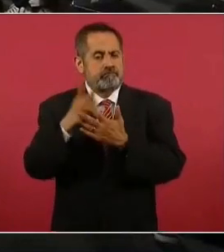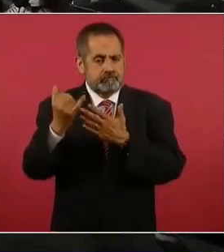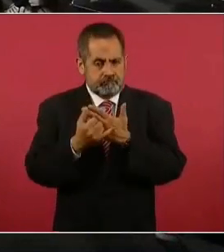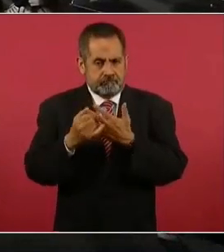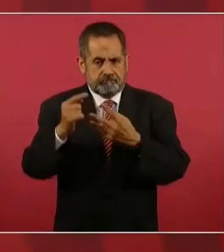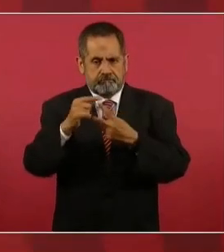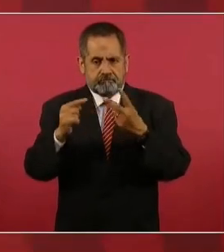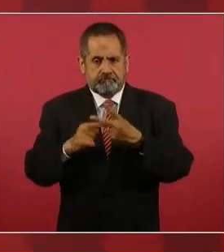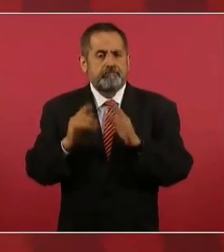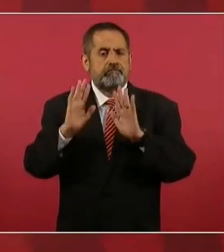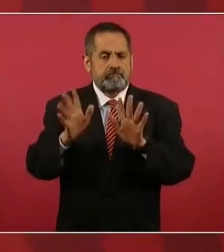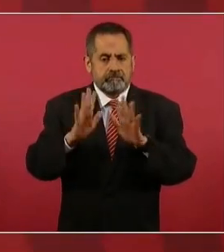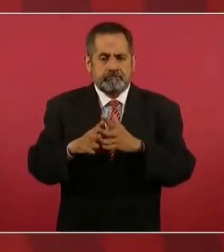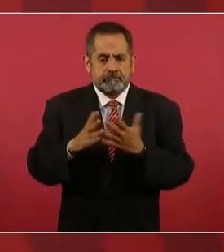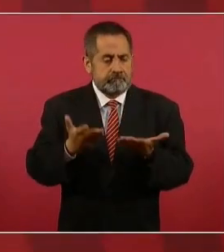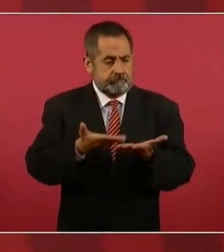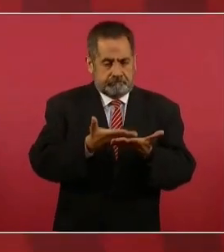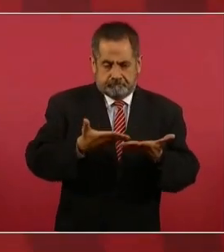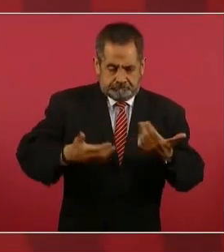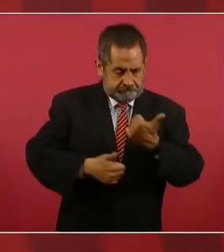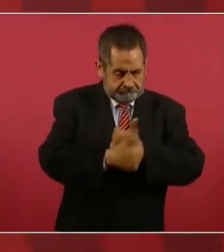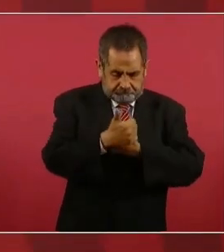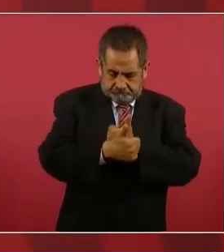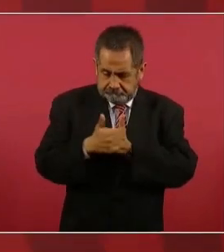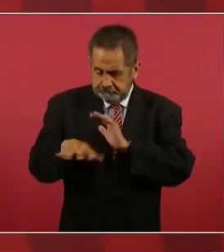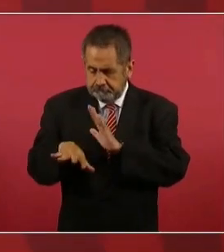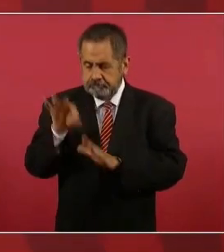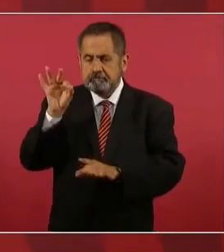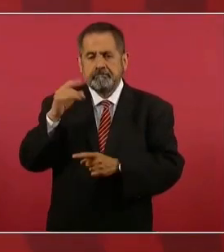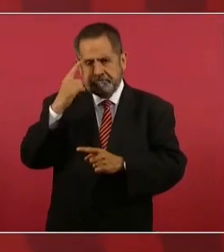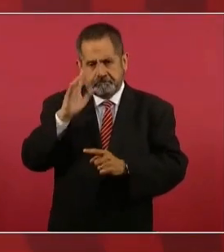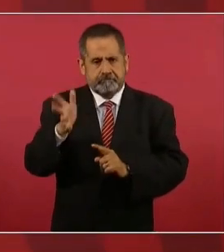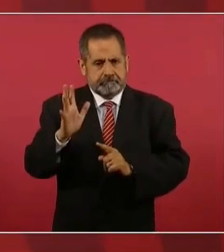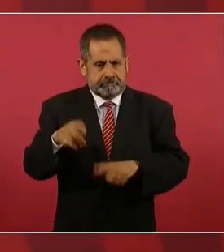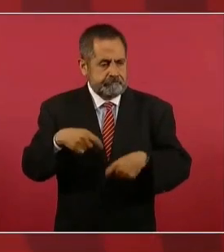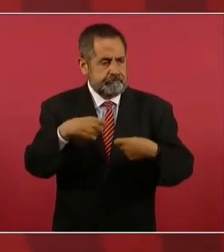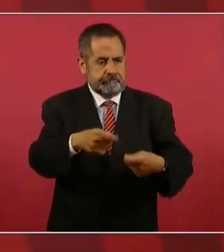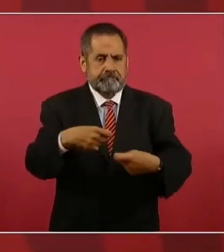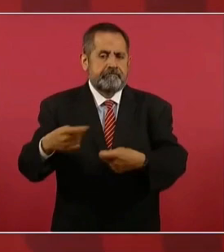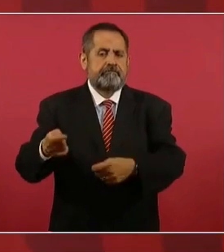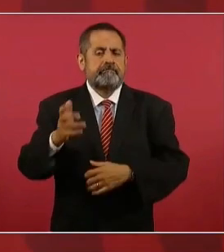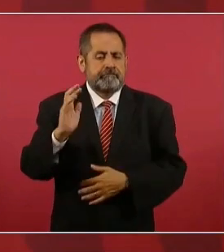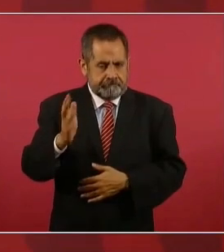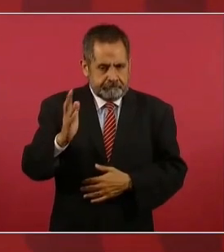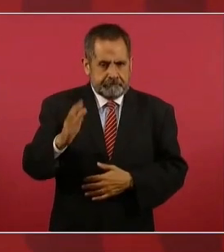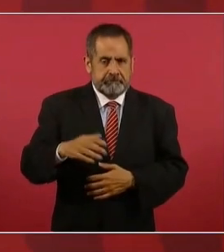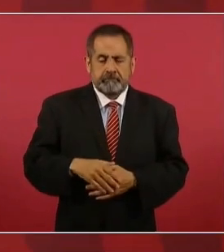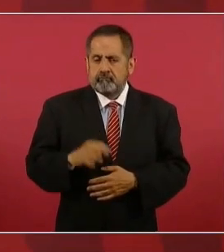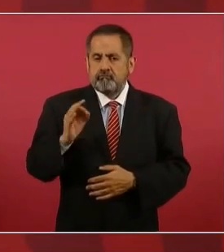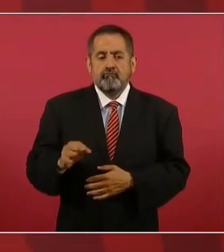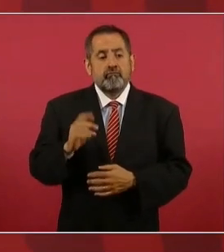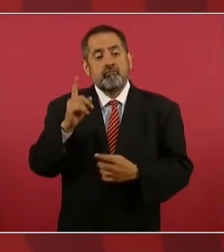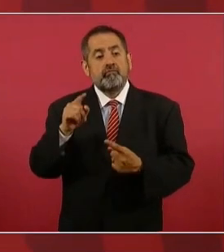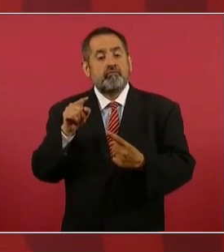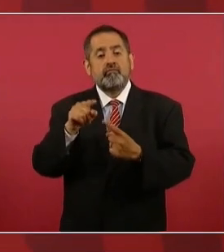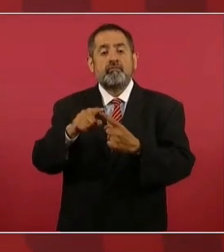licitadas las dos termoeléctricas. En efecto, una es para